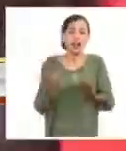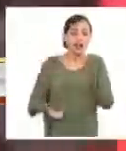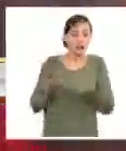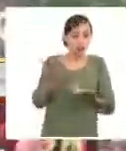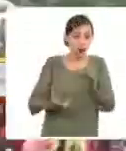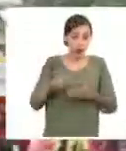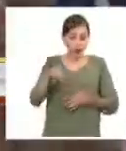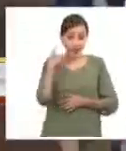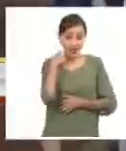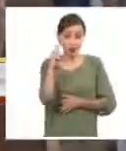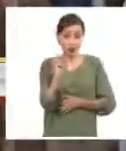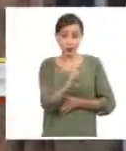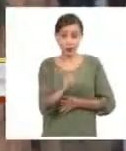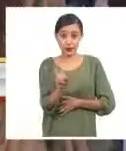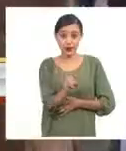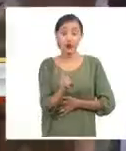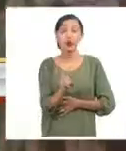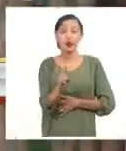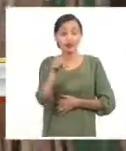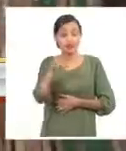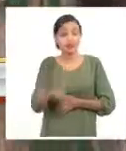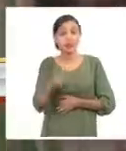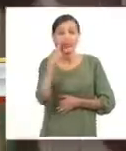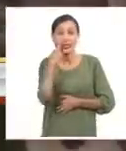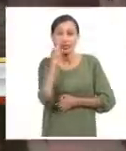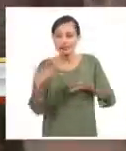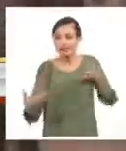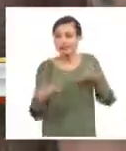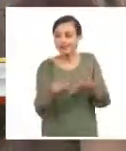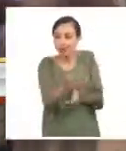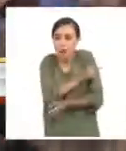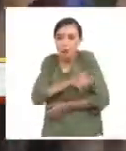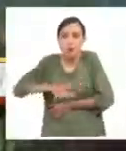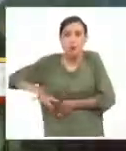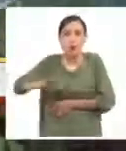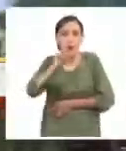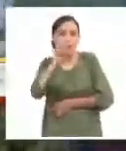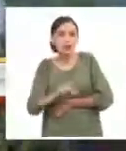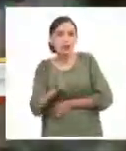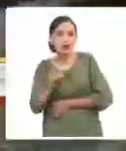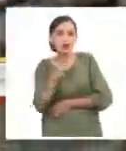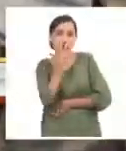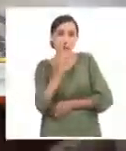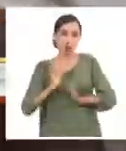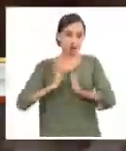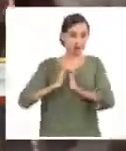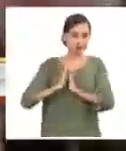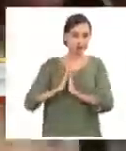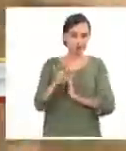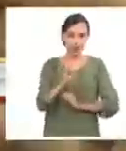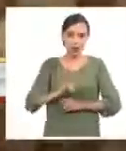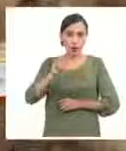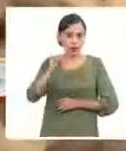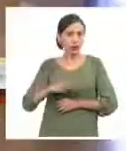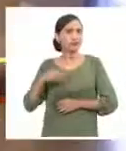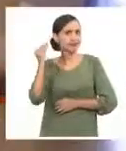este 2022 está cara a cara con los públicos, los hacedores, líderes religiosos e